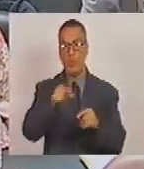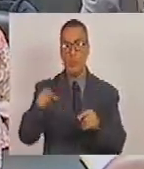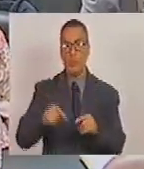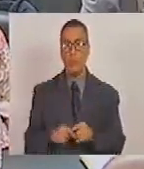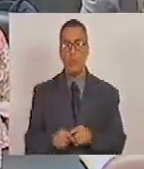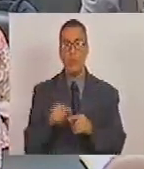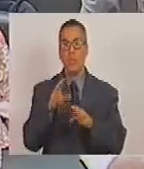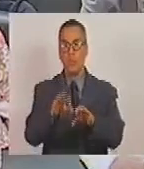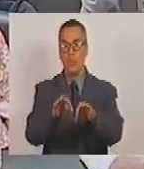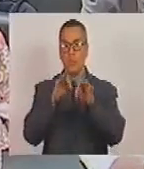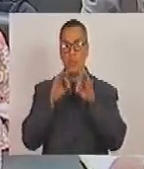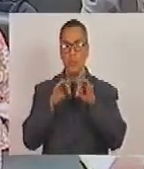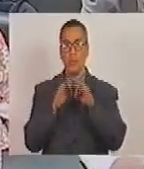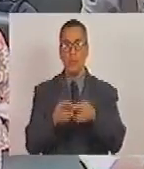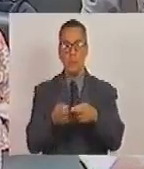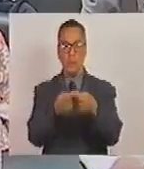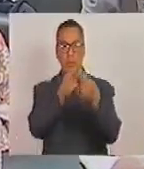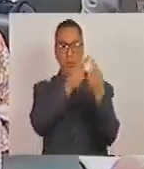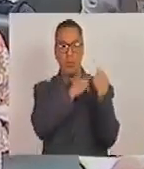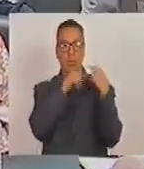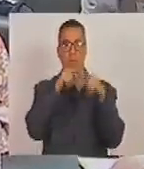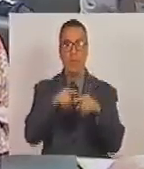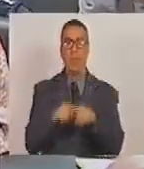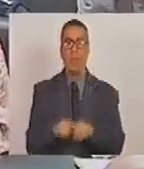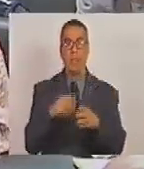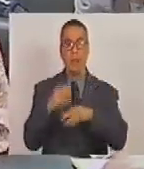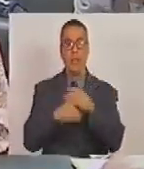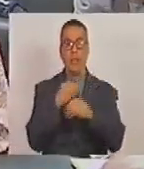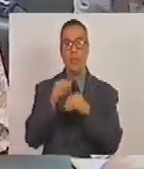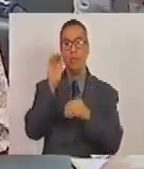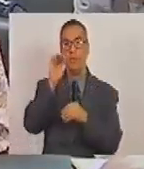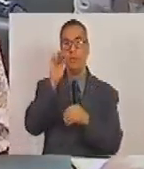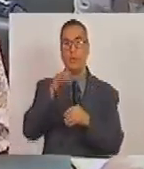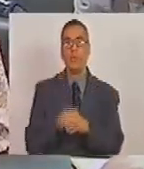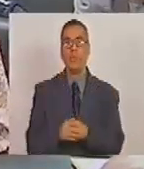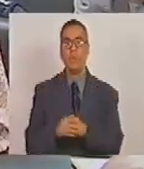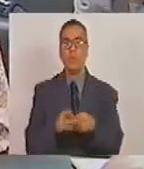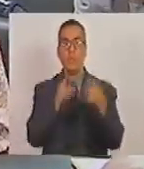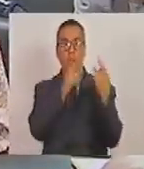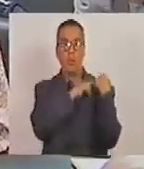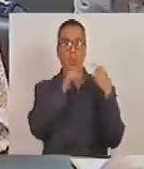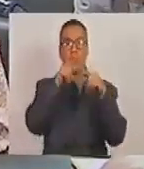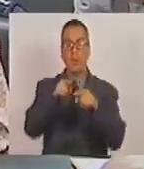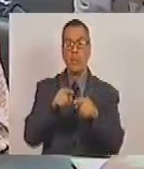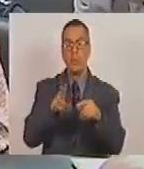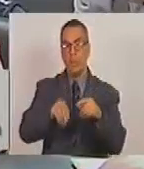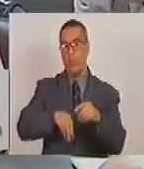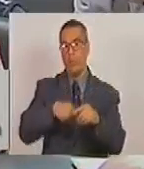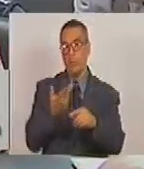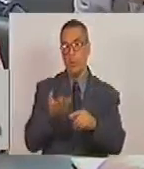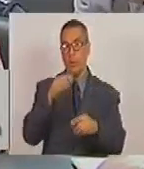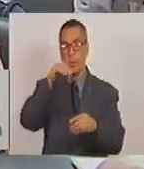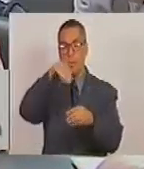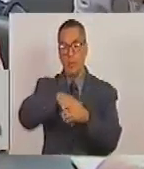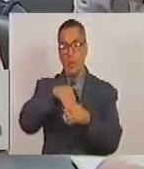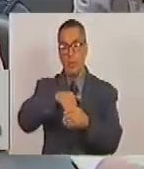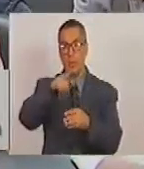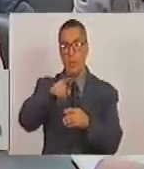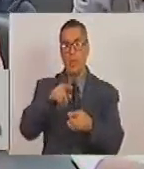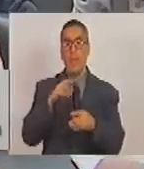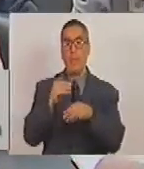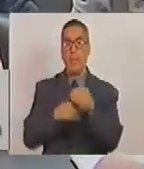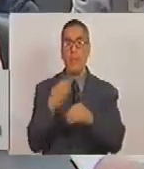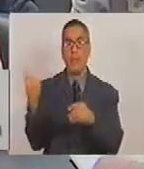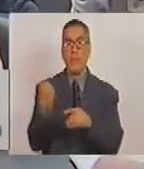están interesadas en asumir esa responsabilidad de ser los futuros rectores o rectoras del poder electoral que